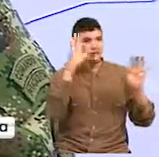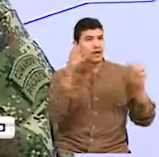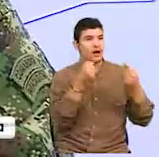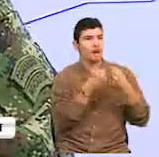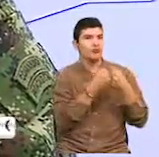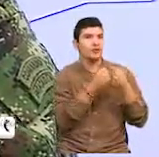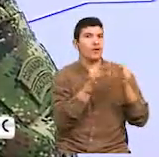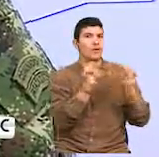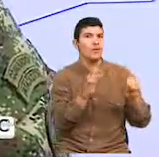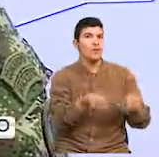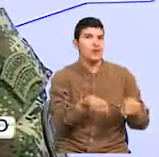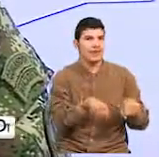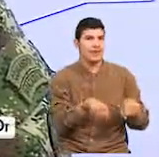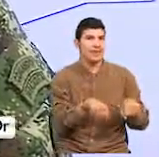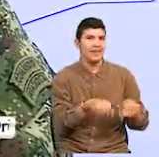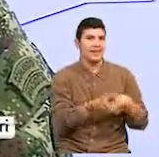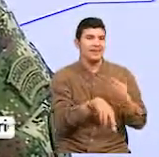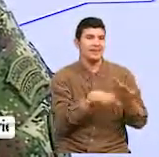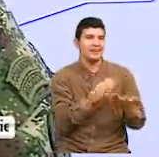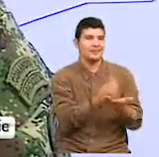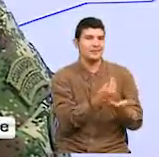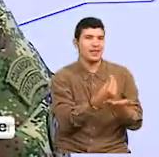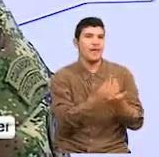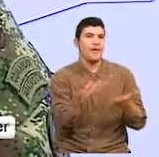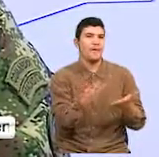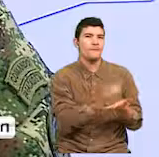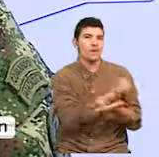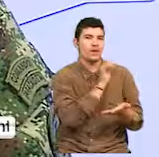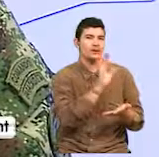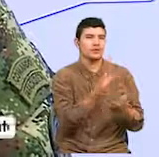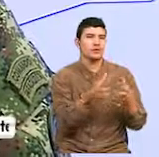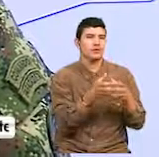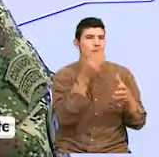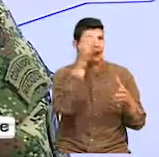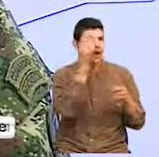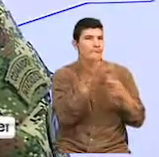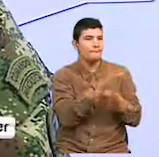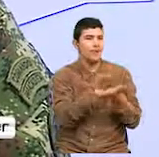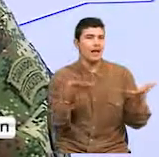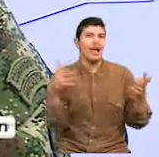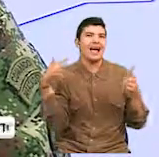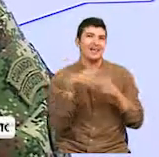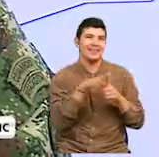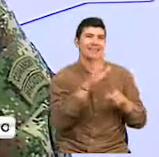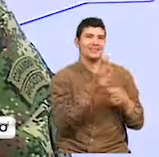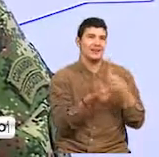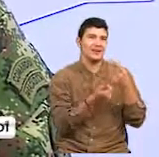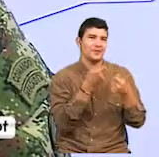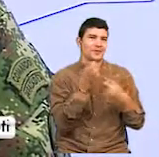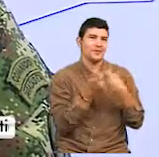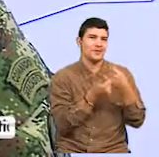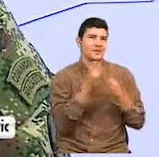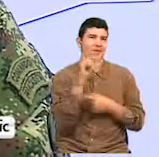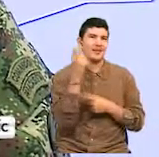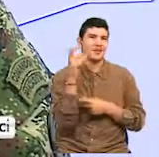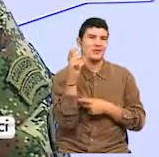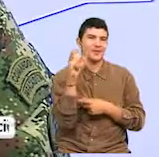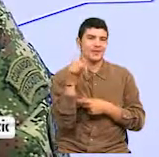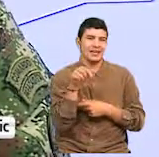para poder terminar con ese flagelo que bastante duro le pega a la economía